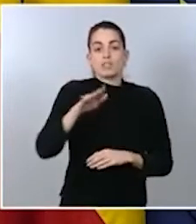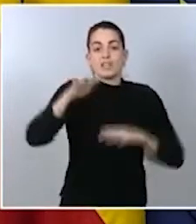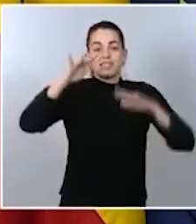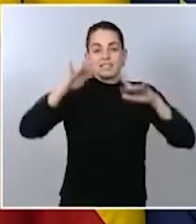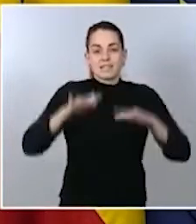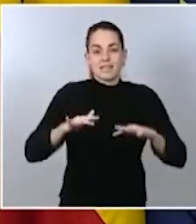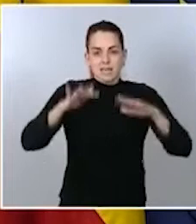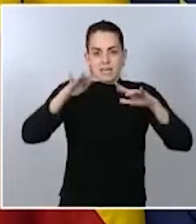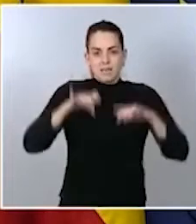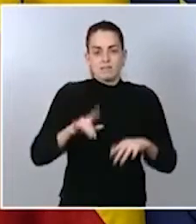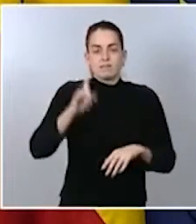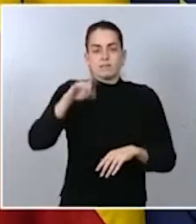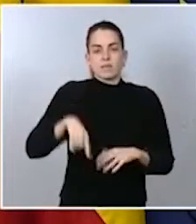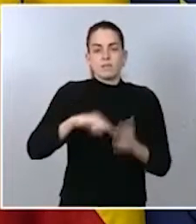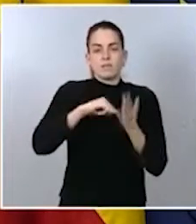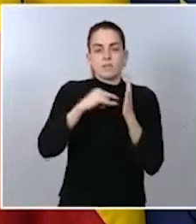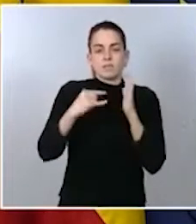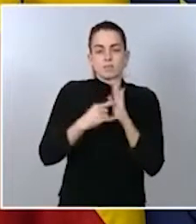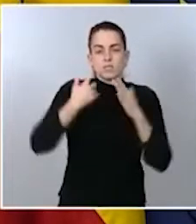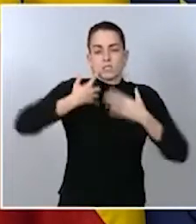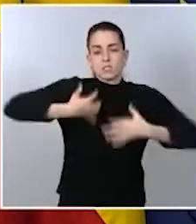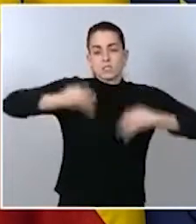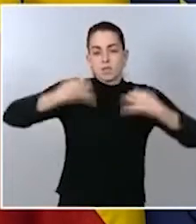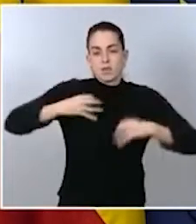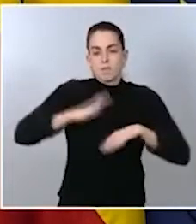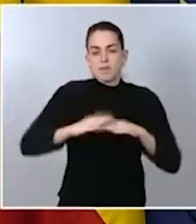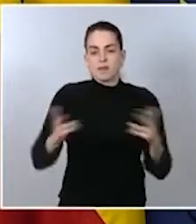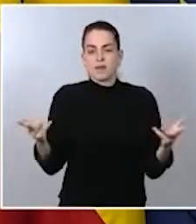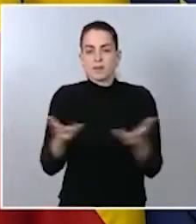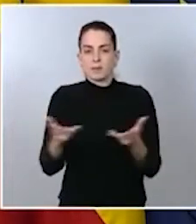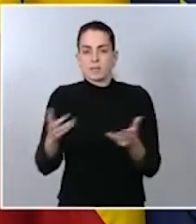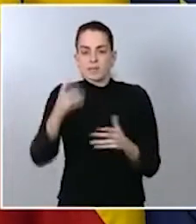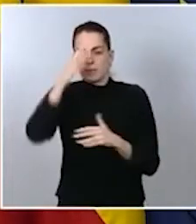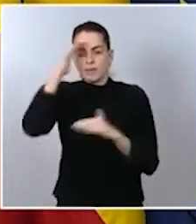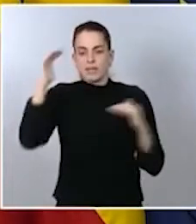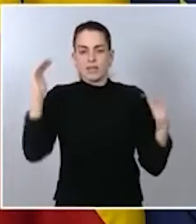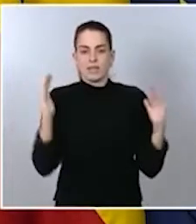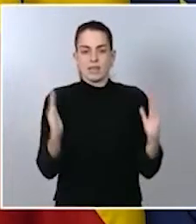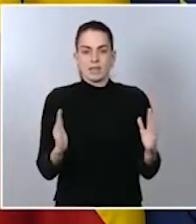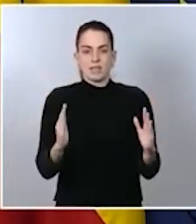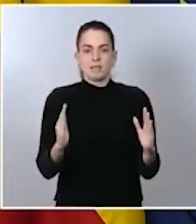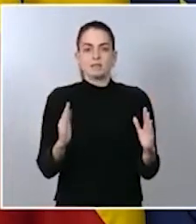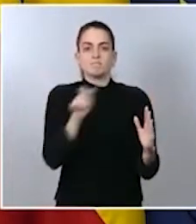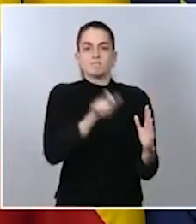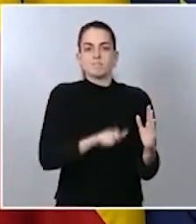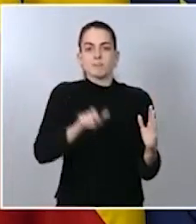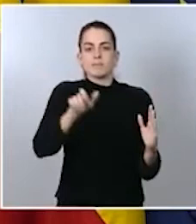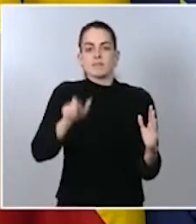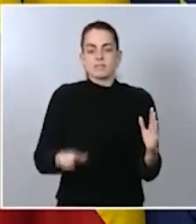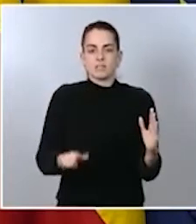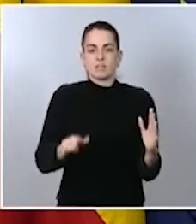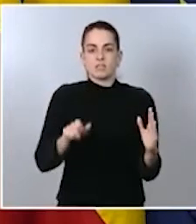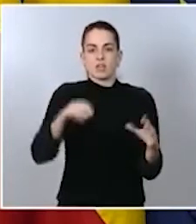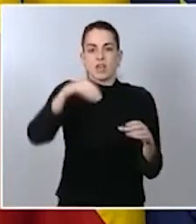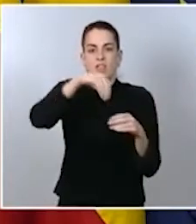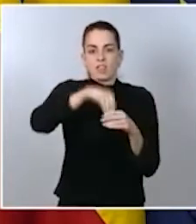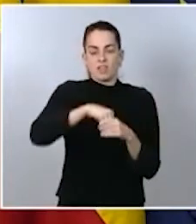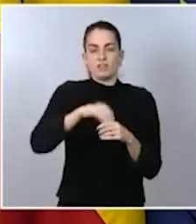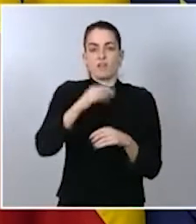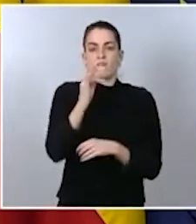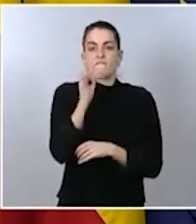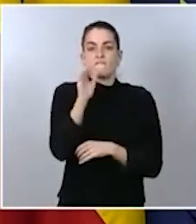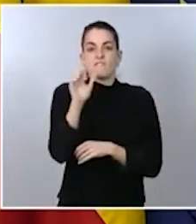de seguridad y emergencias para atender a los pasajeros y tripulantes de un ferry que había encallado